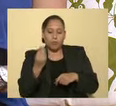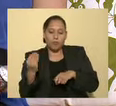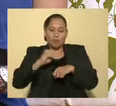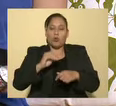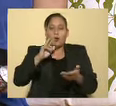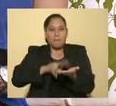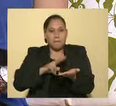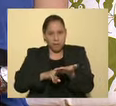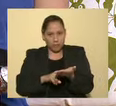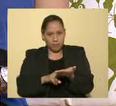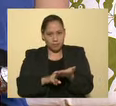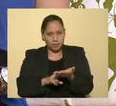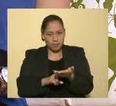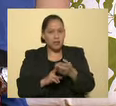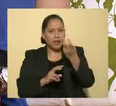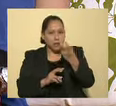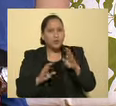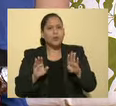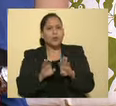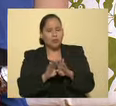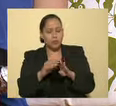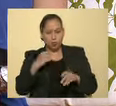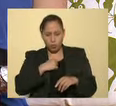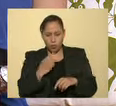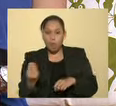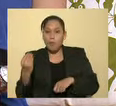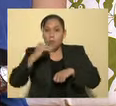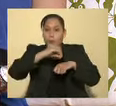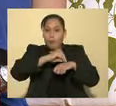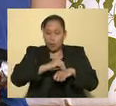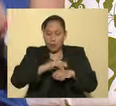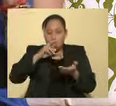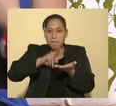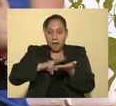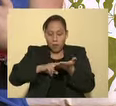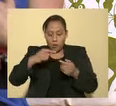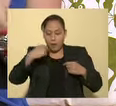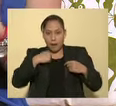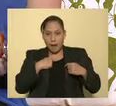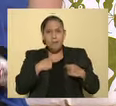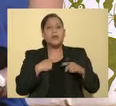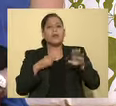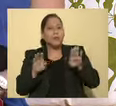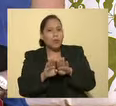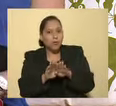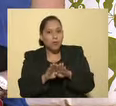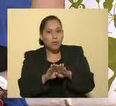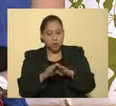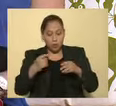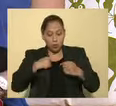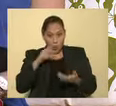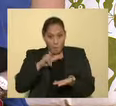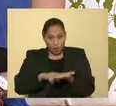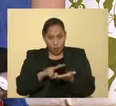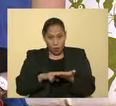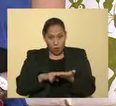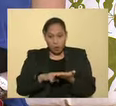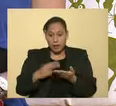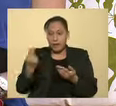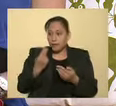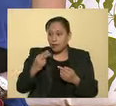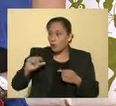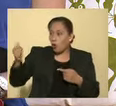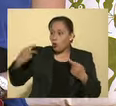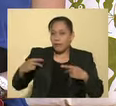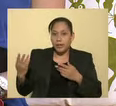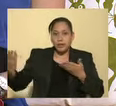valor. Entonces, ¿cómo puedo depositar un valor en mí misma? Si para valer se necesita